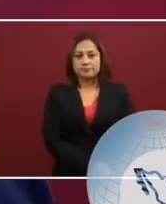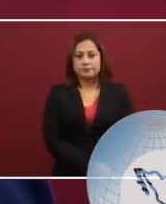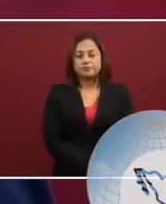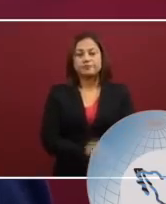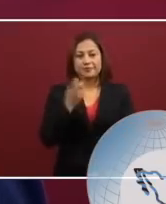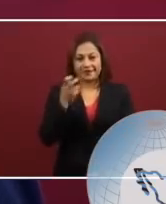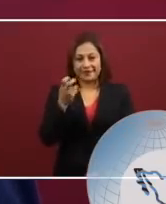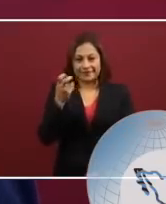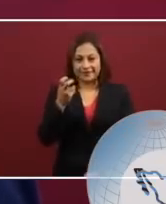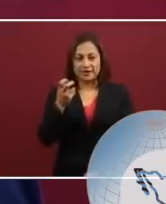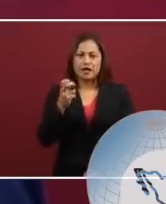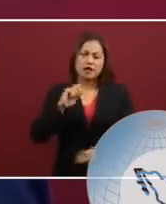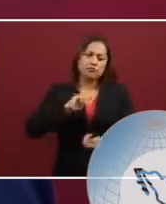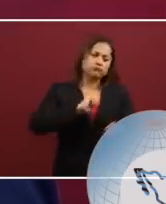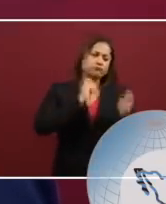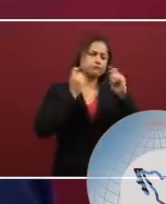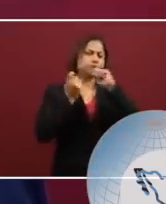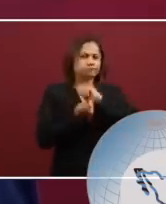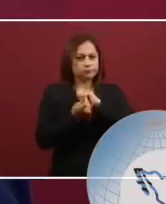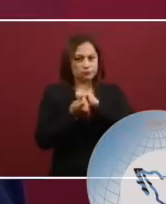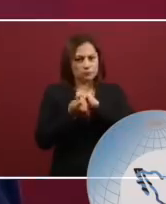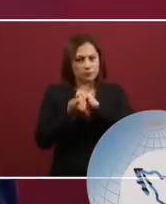los cambios. No